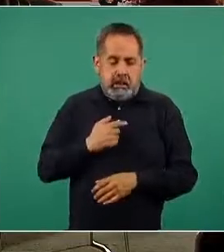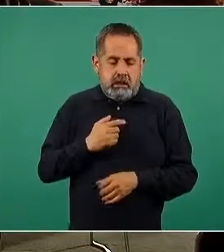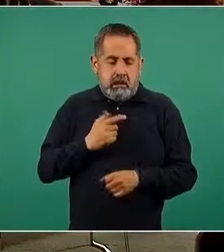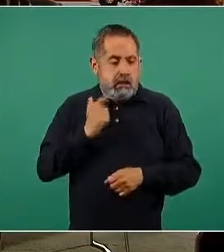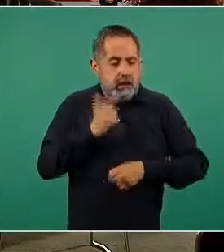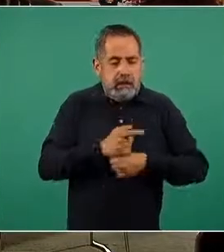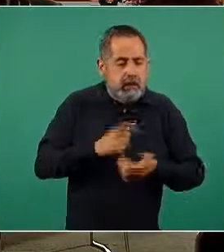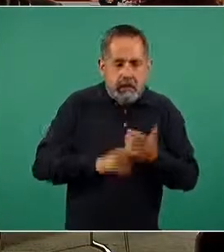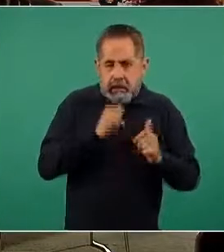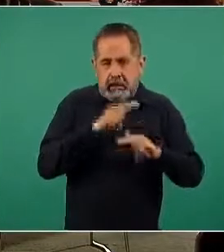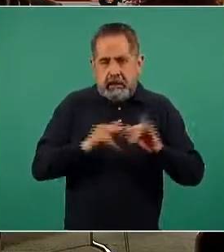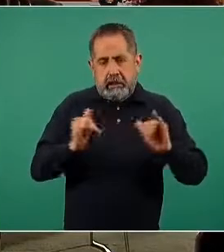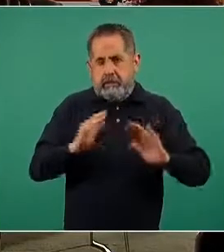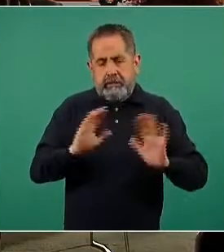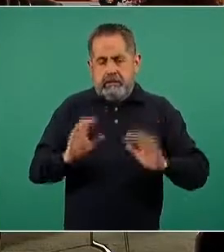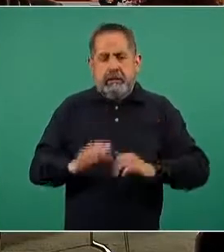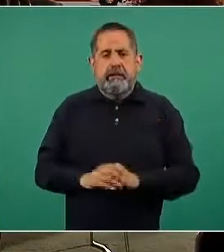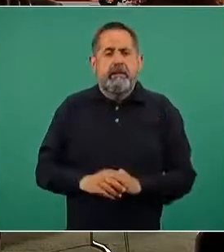pero no es el caso.